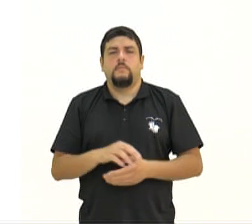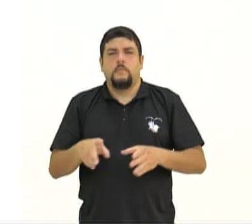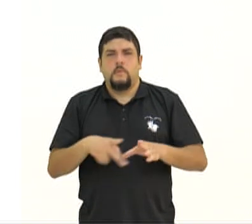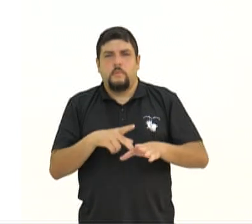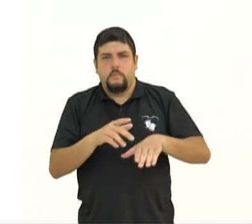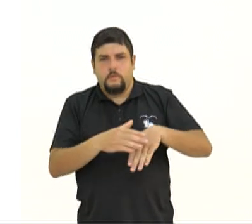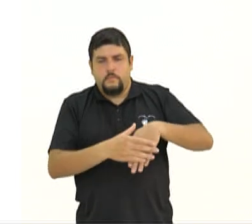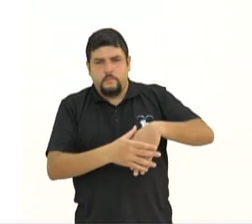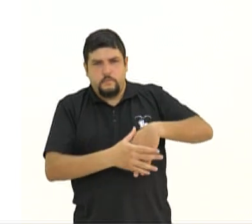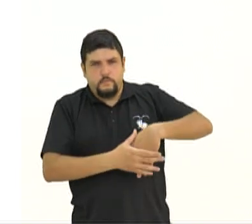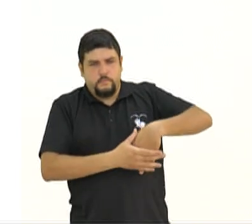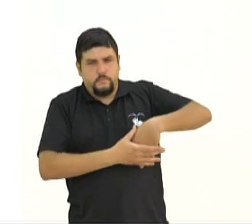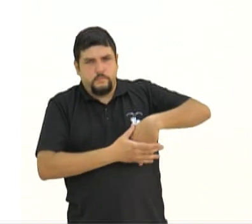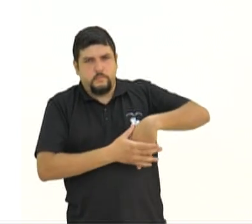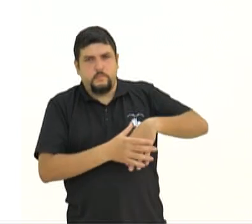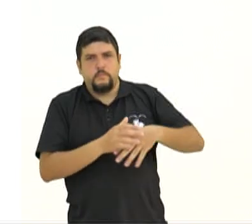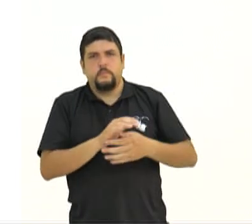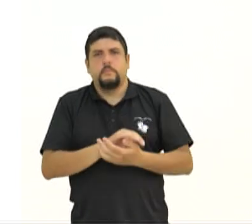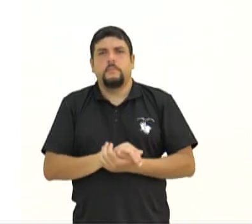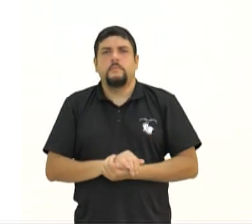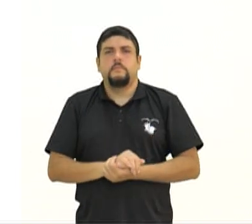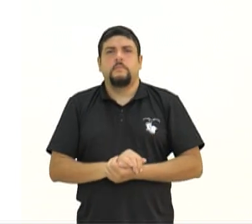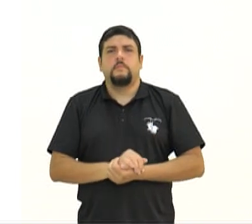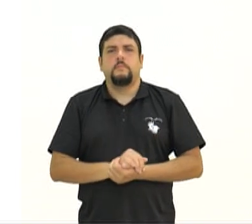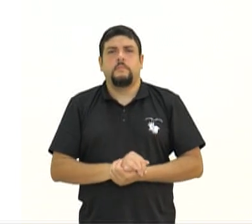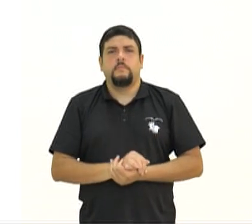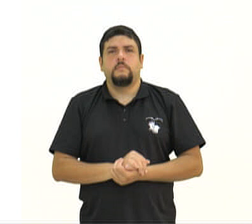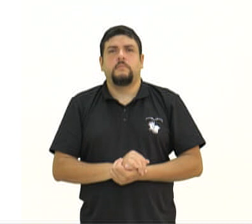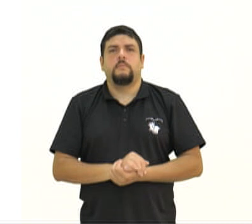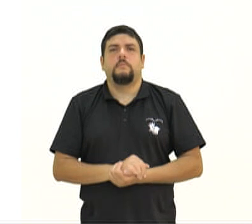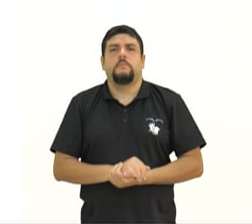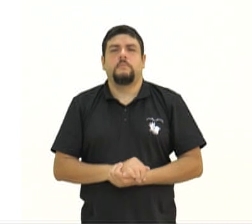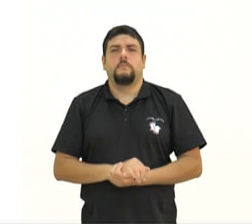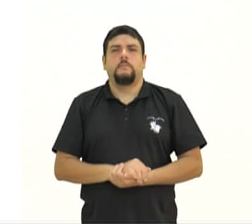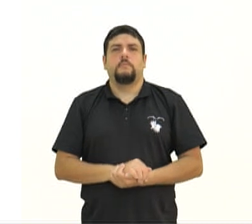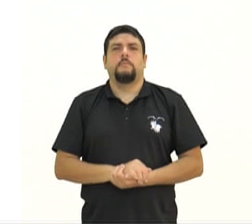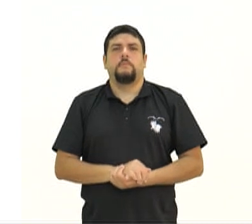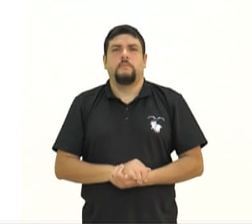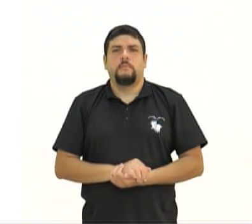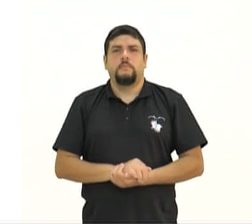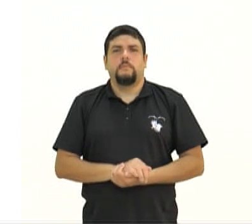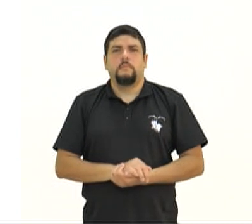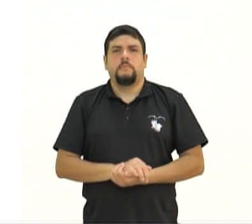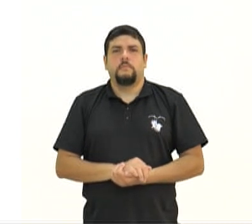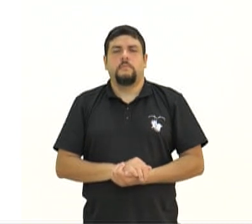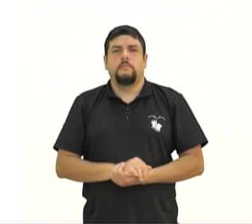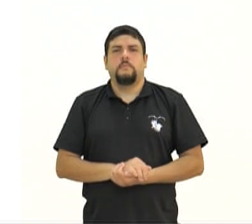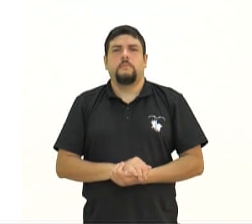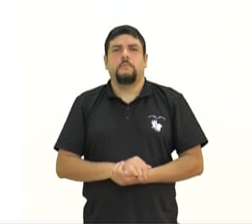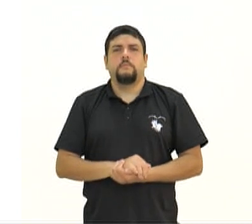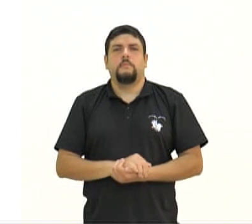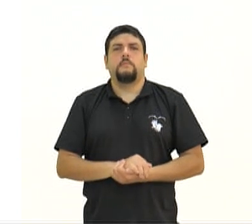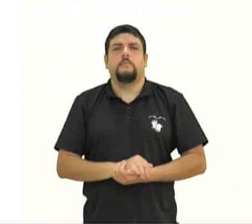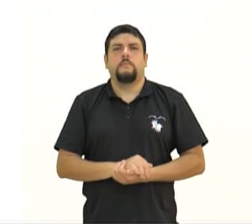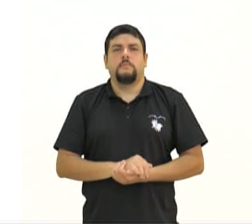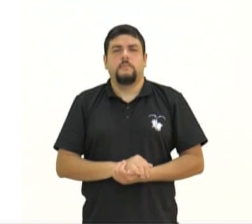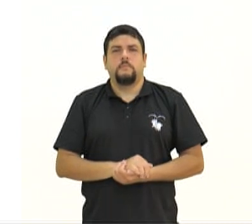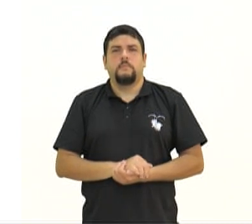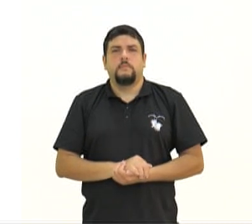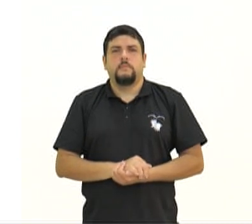estén prácticamente tocando el suelo. Los músculos de las piernas tienen que estar